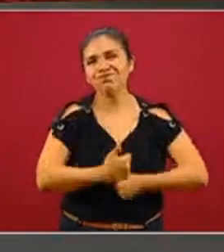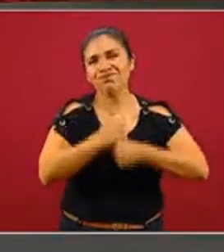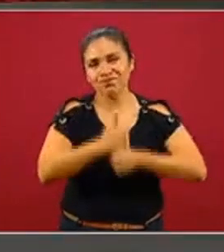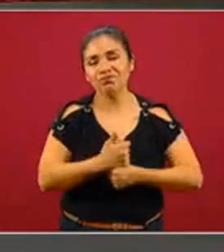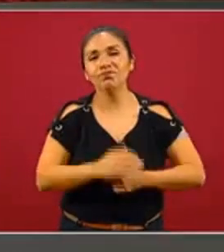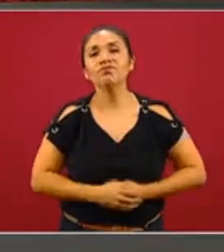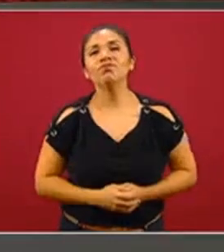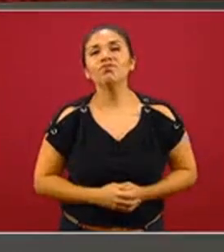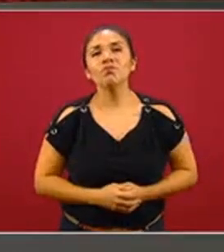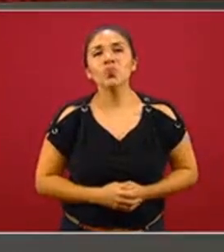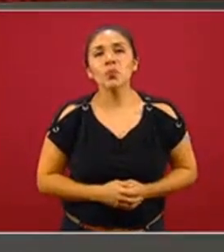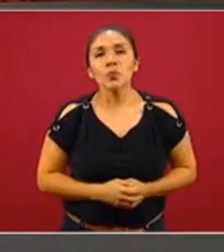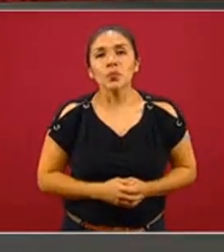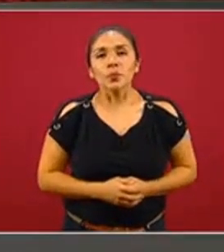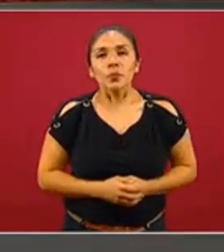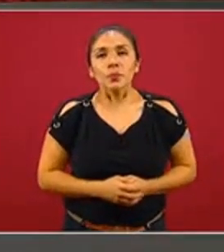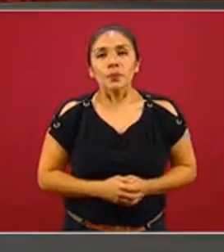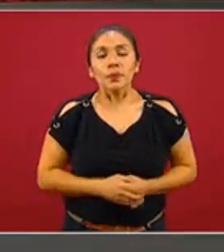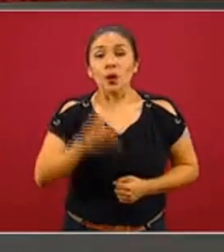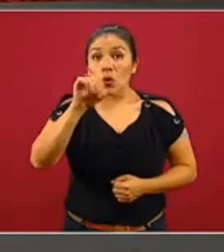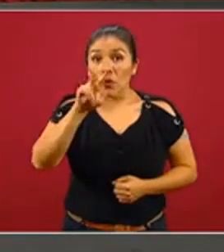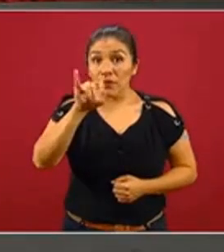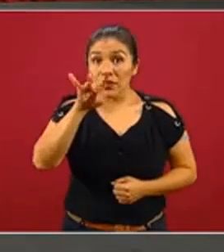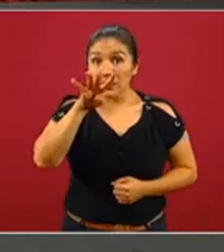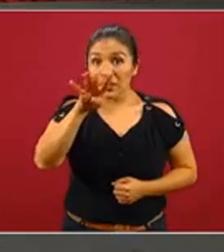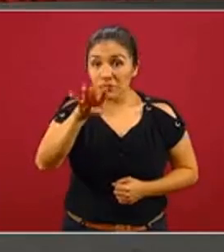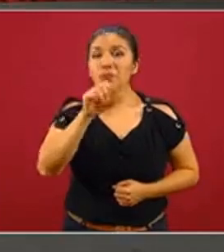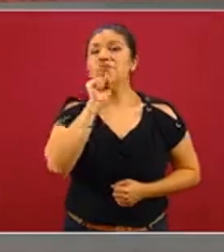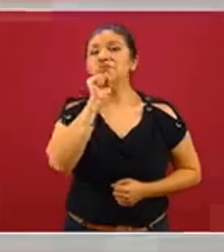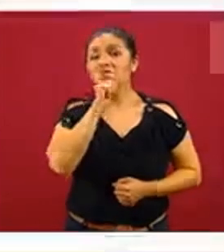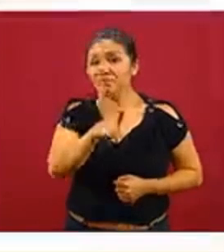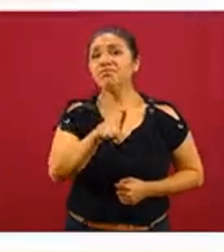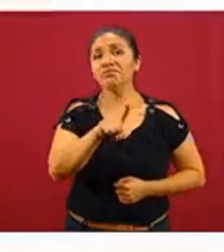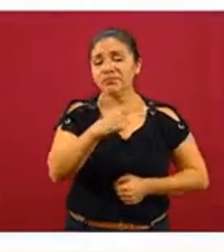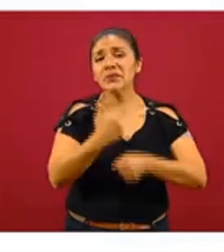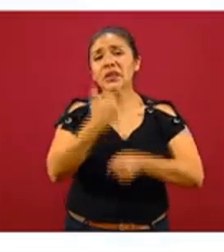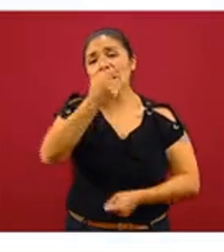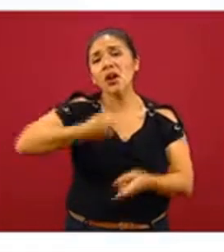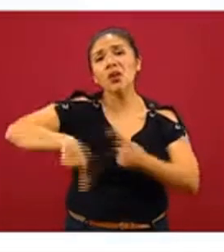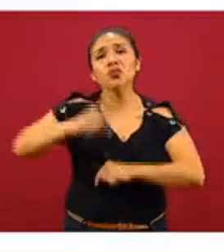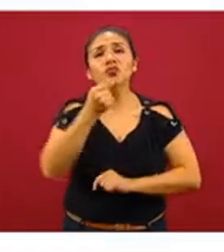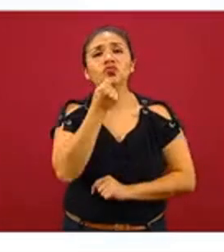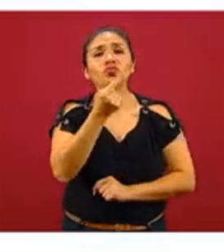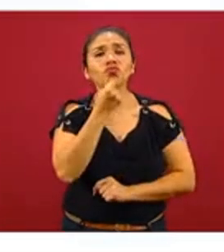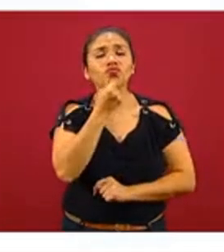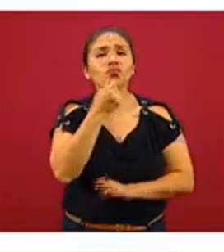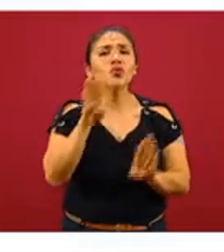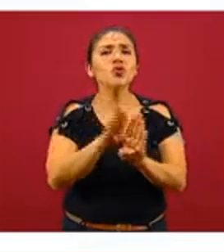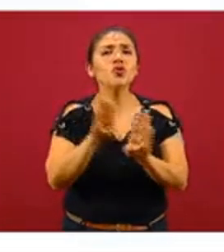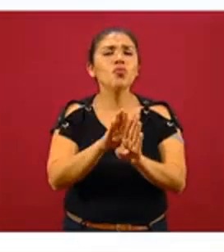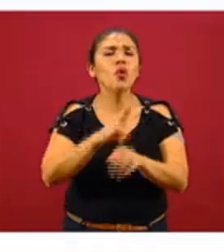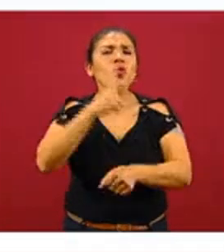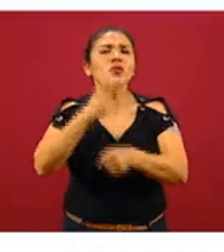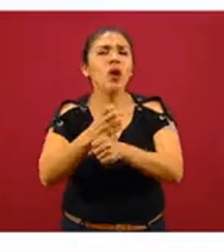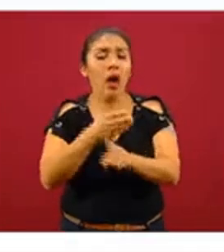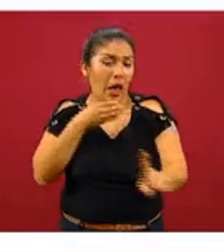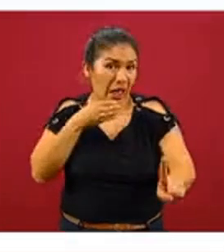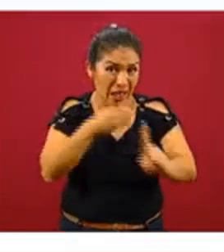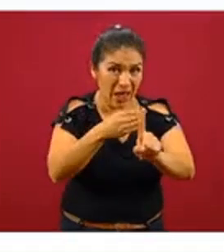por favor. La COVID-19 impacta también en los niños de manera indirecta, no solo